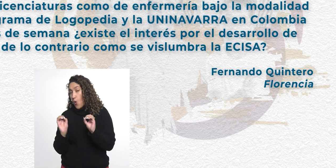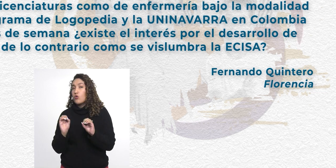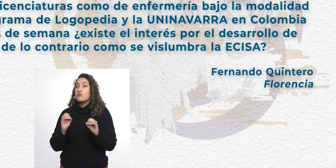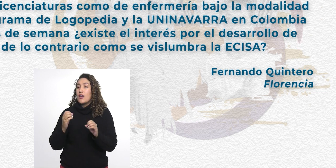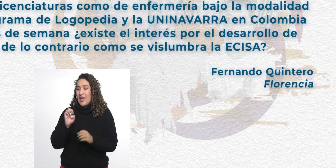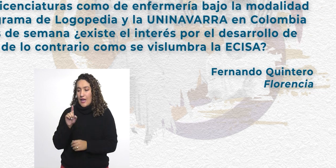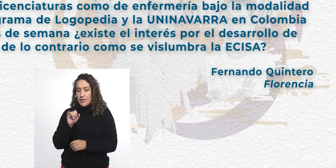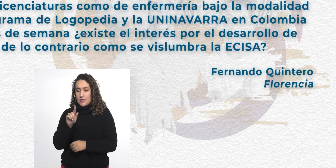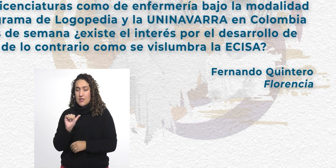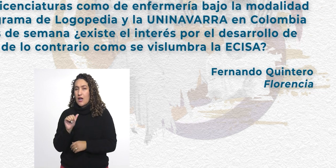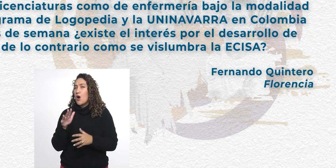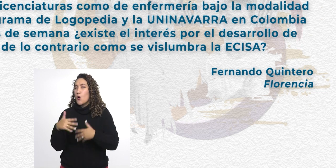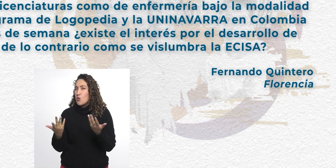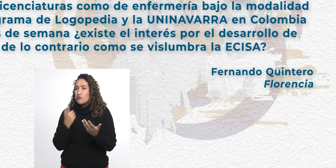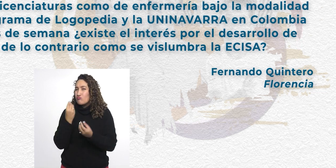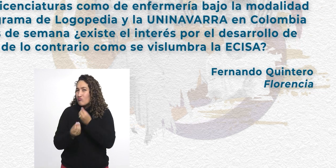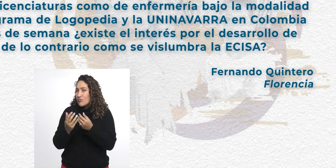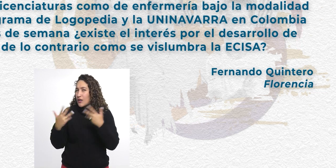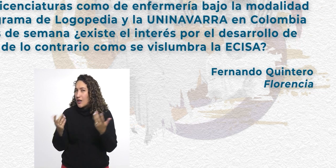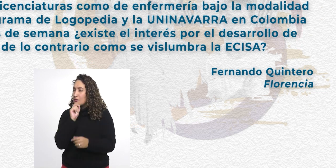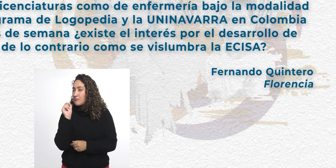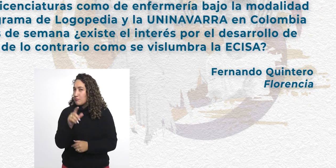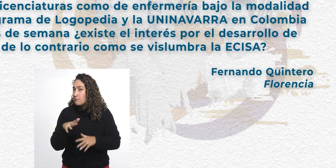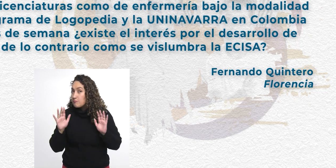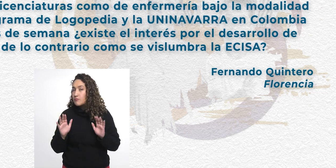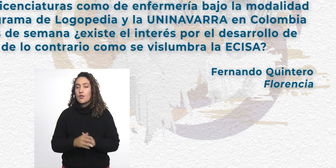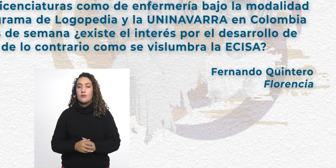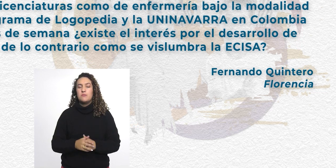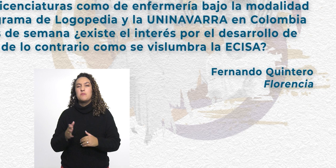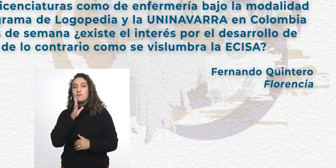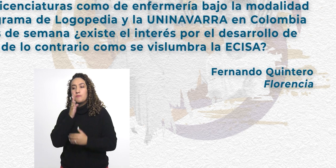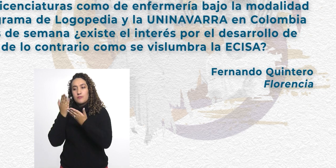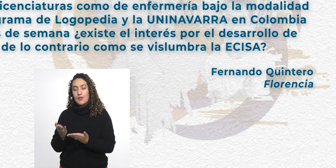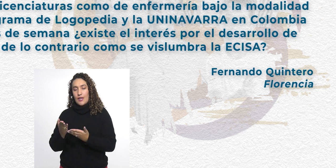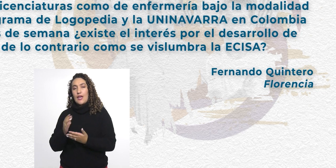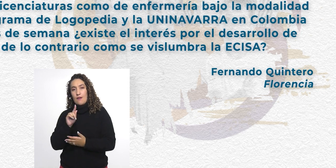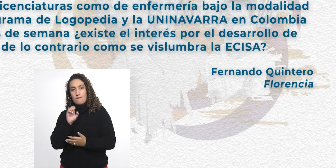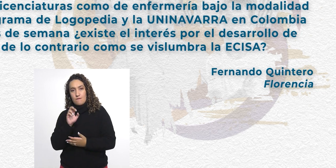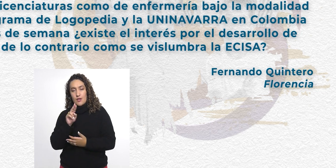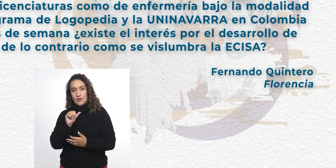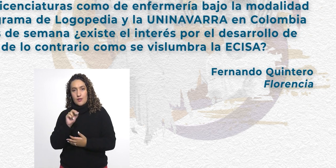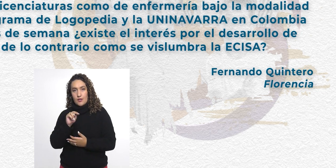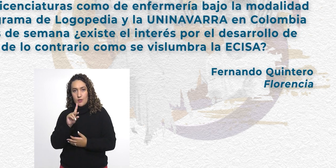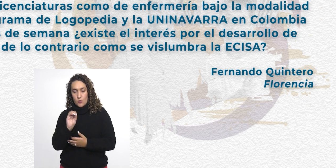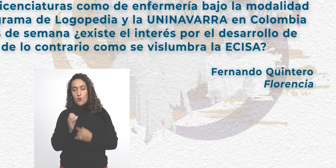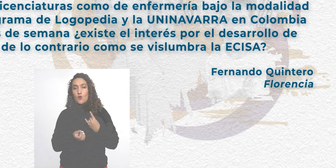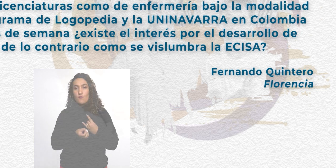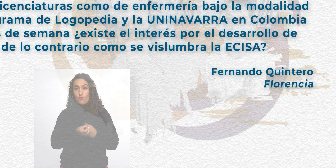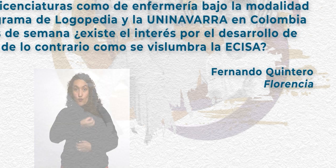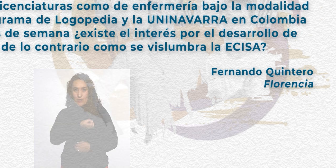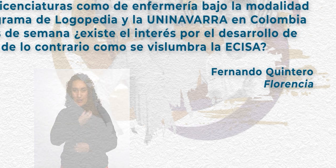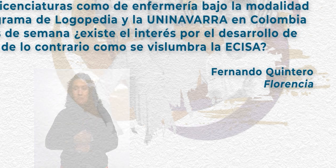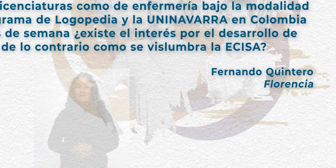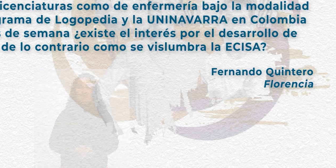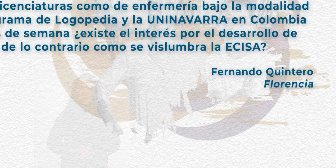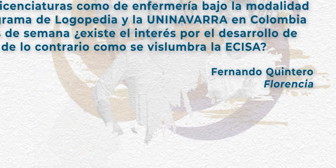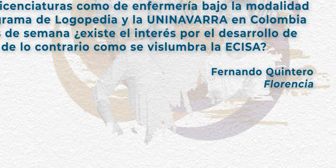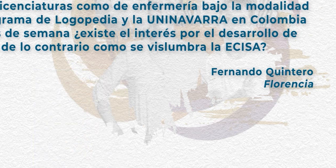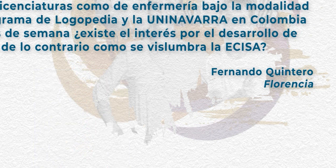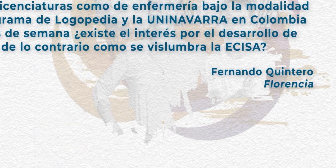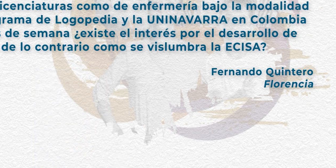¿Existe interés por el desarrollo de dichos programas? De lo contrario, ¿cómo se vislumbra la Exisa? Fernando Quintero, Florencia.